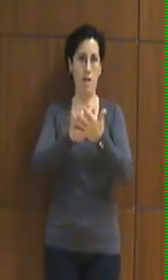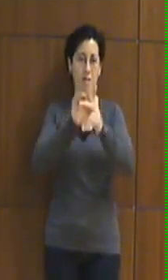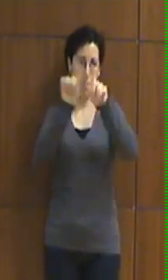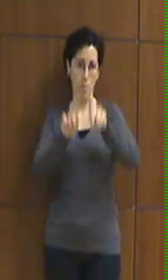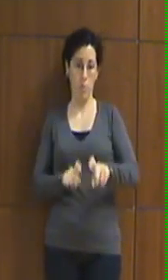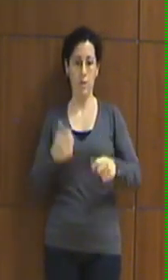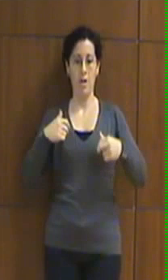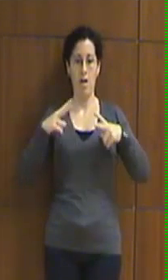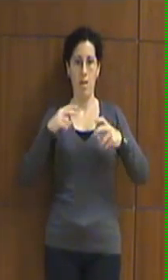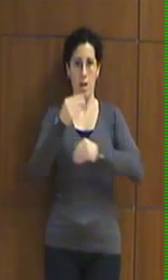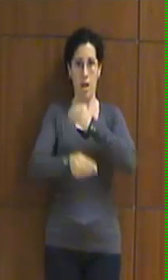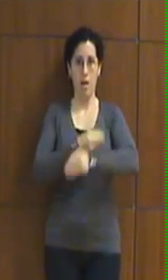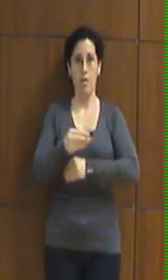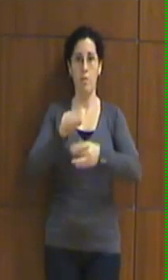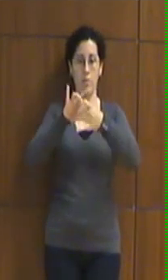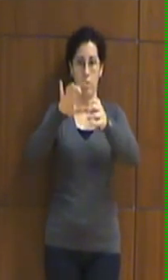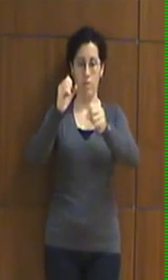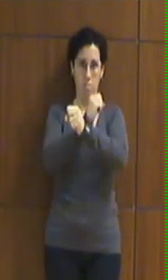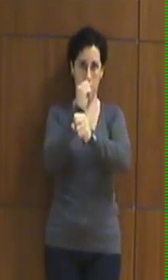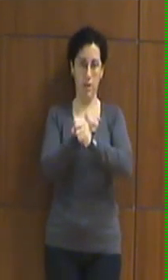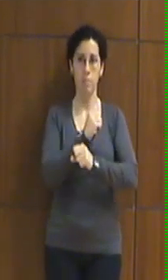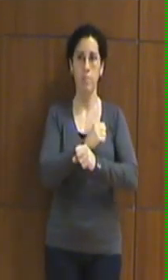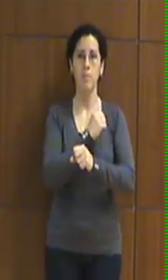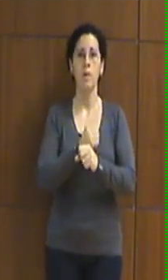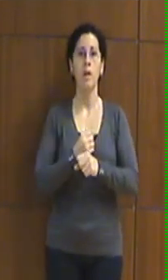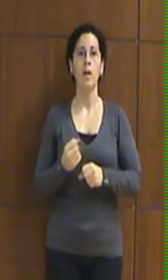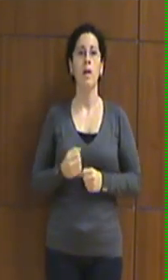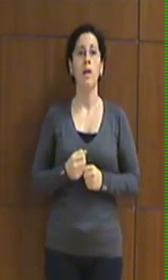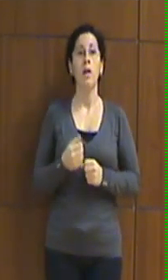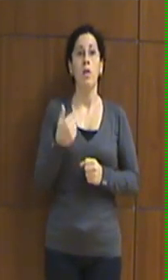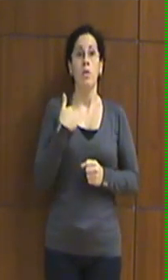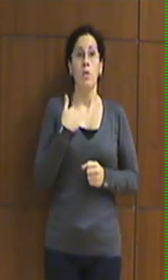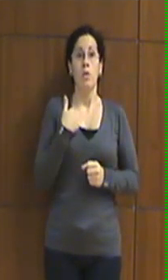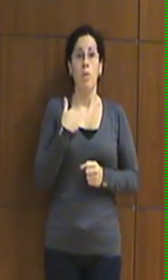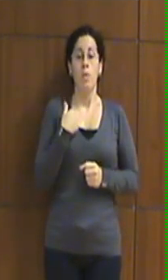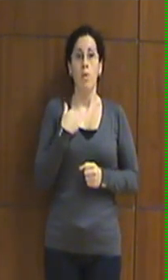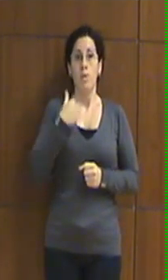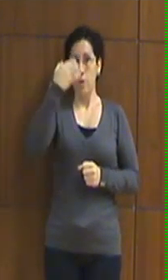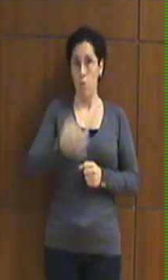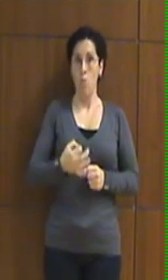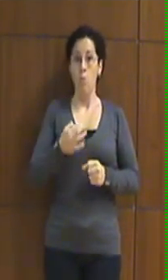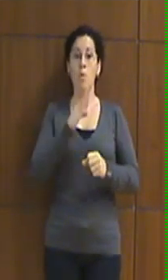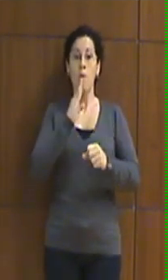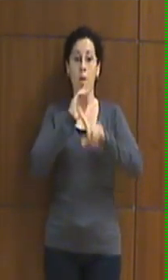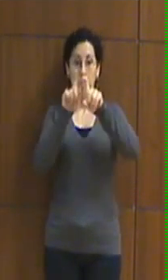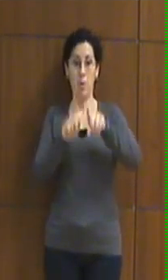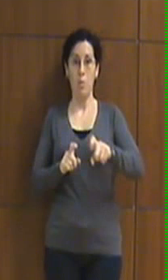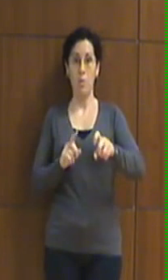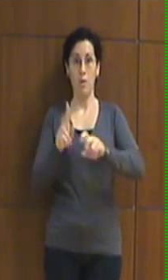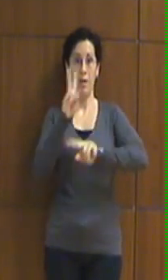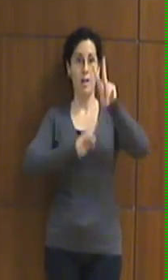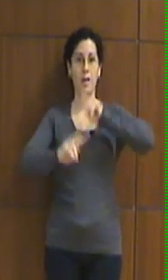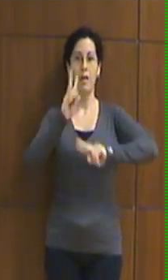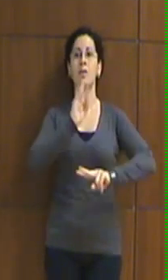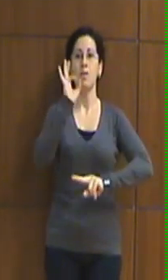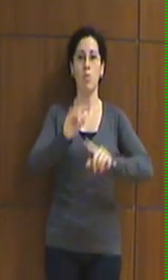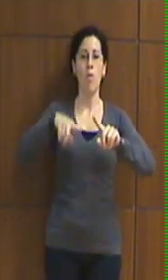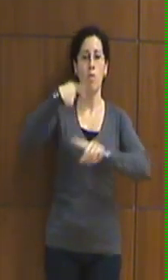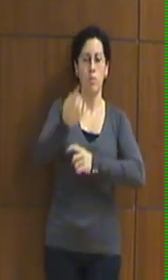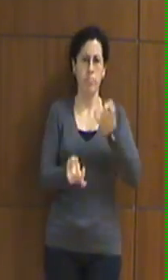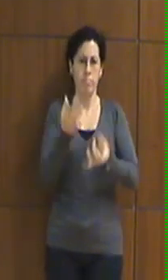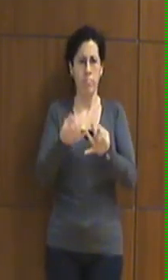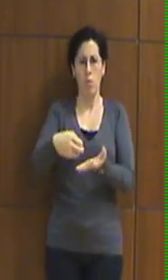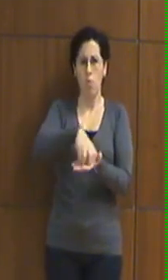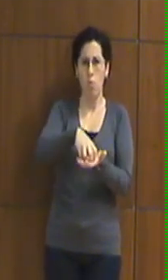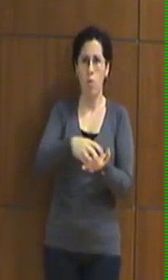preguntas que me gustaría haceros que entiendo pues van a suscitar muchas dudas, van